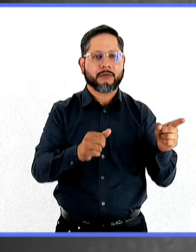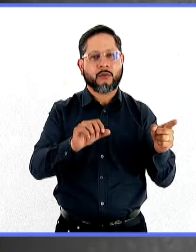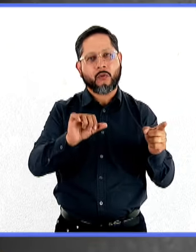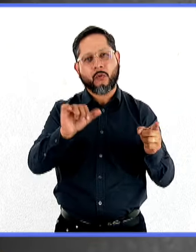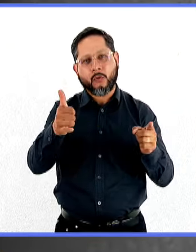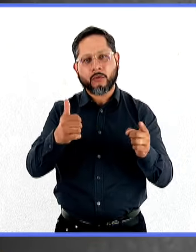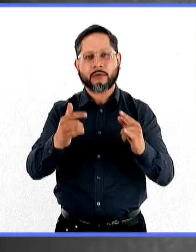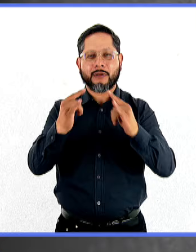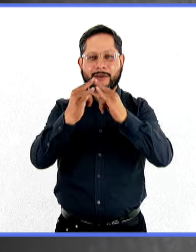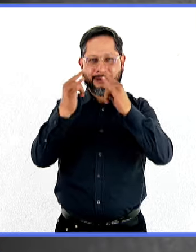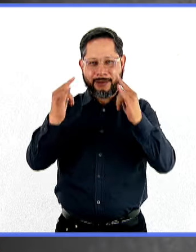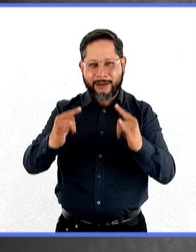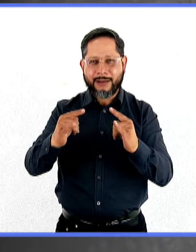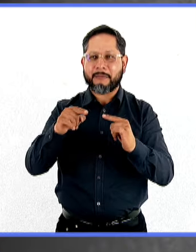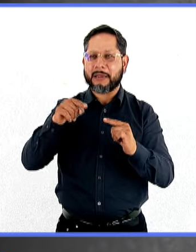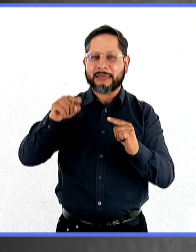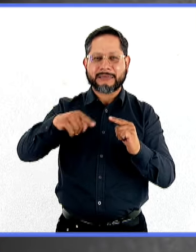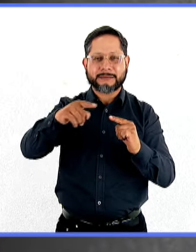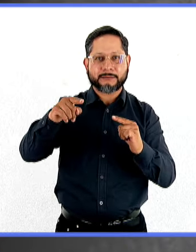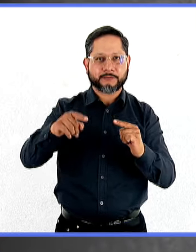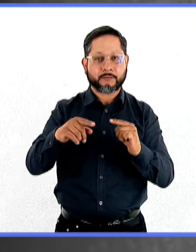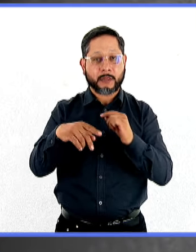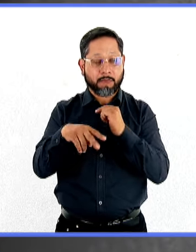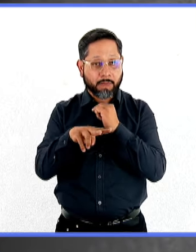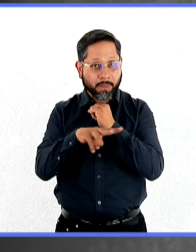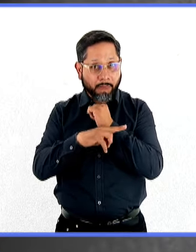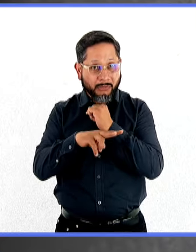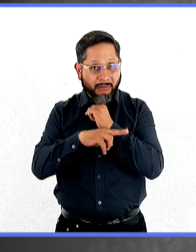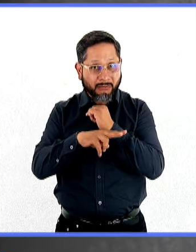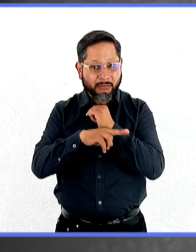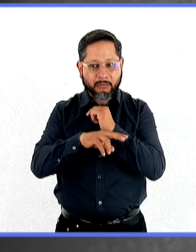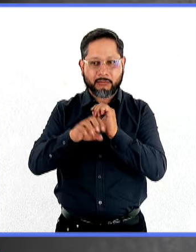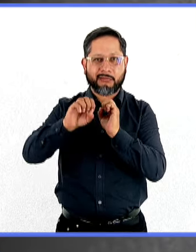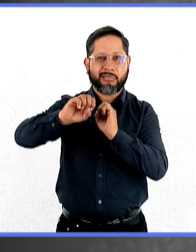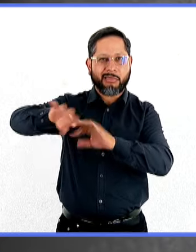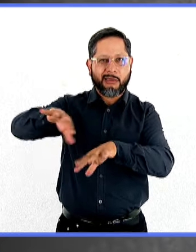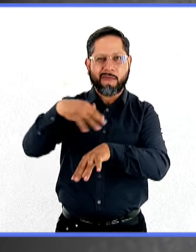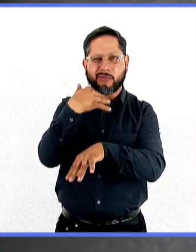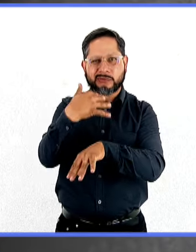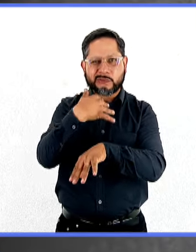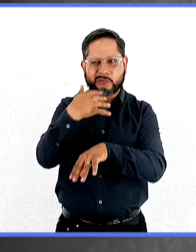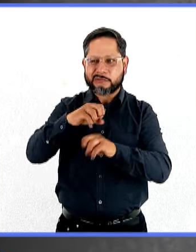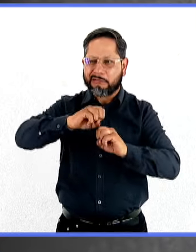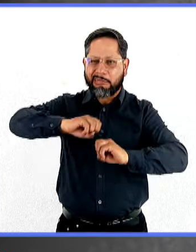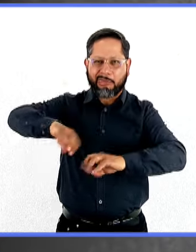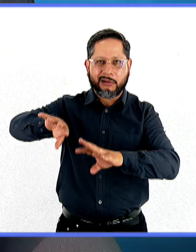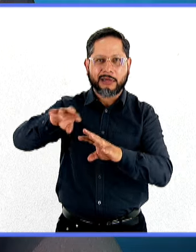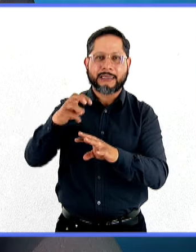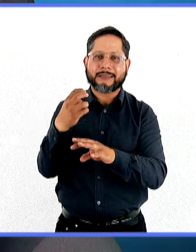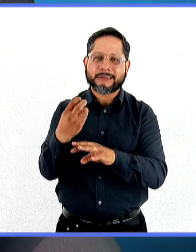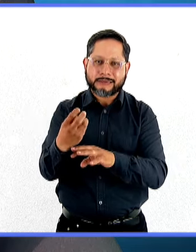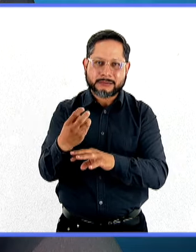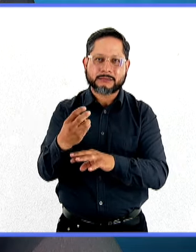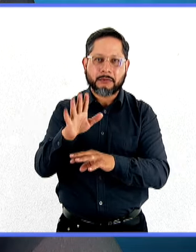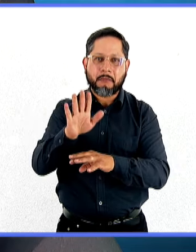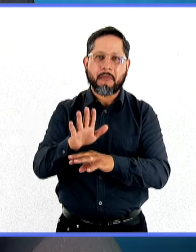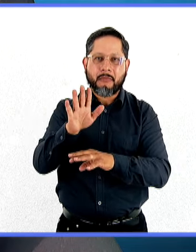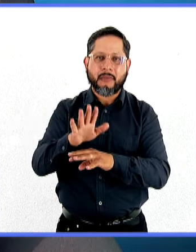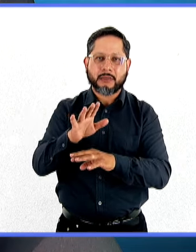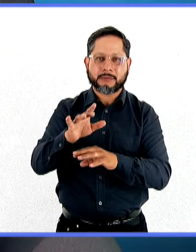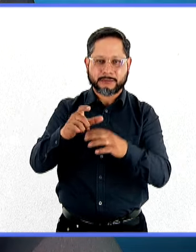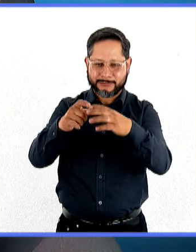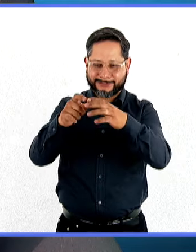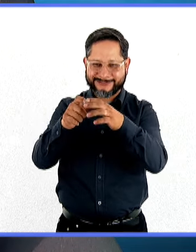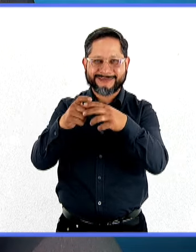campismo todas las las botellas todo el vidrio todo lo que se queda que se quiebra ahí también funciona como una